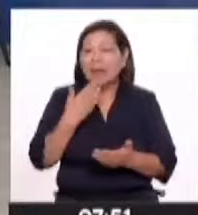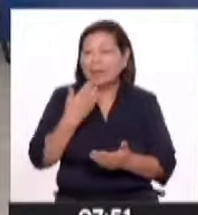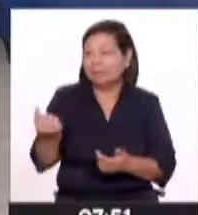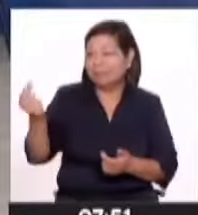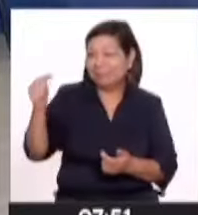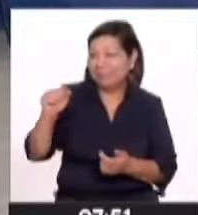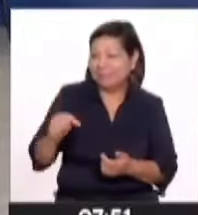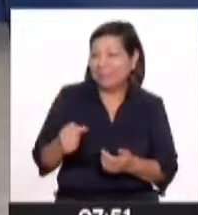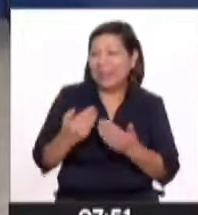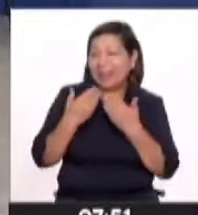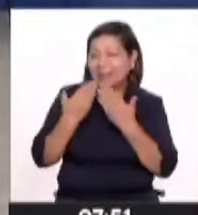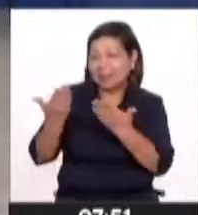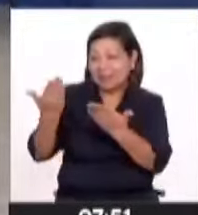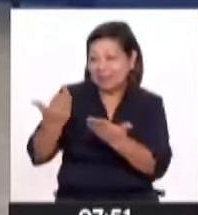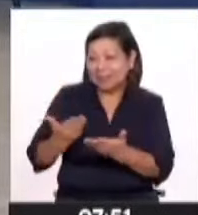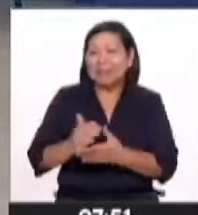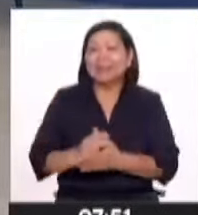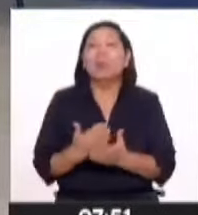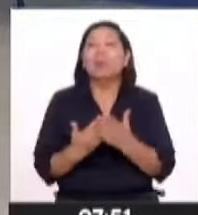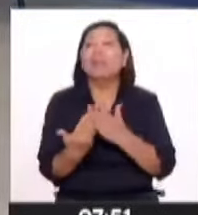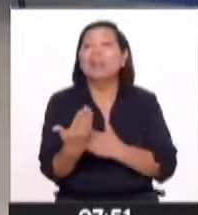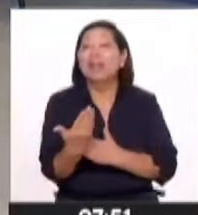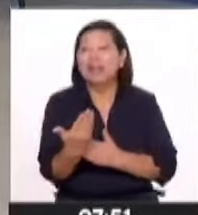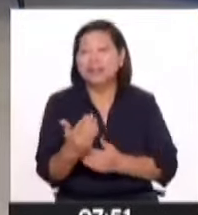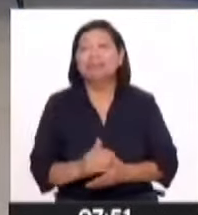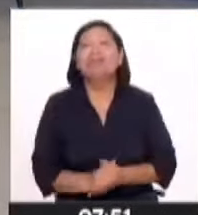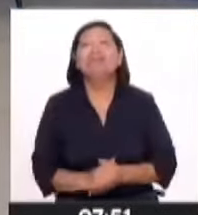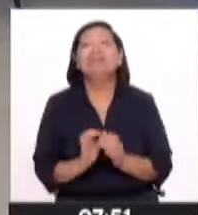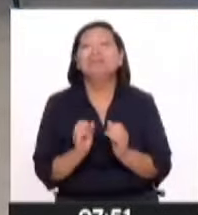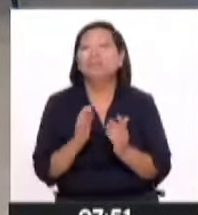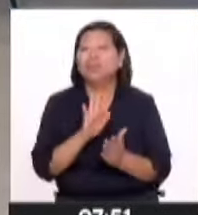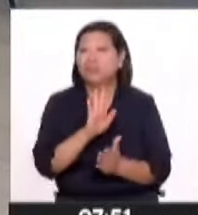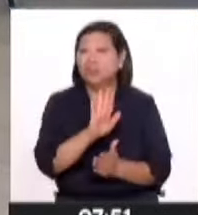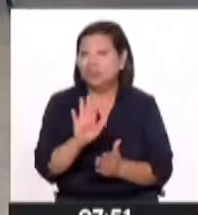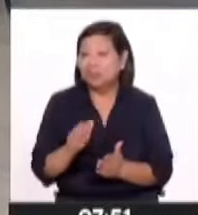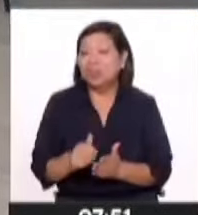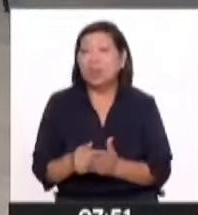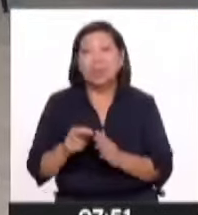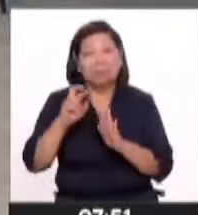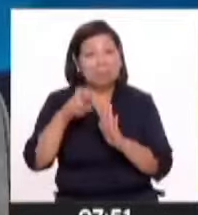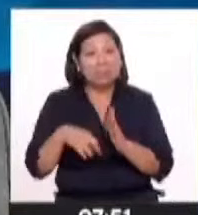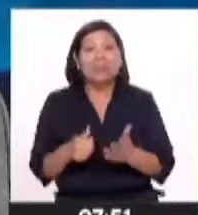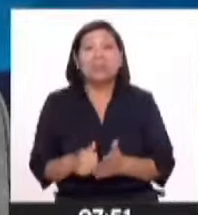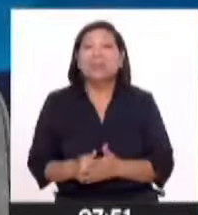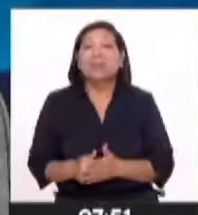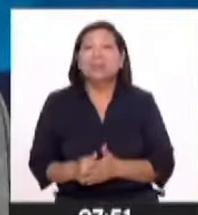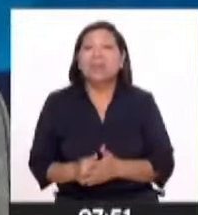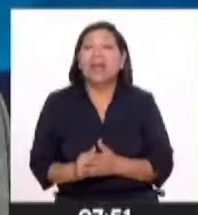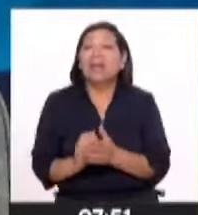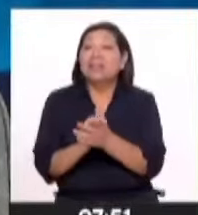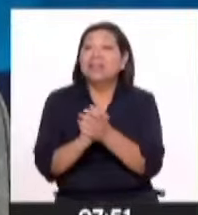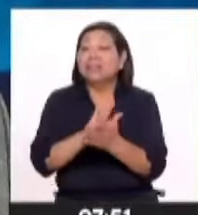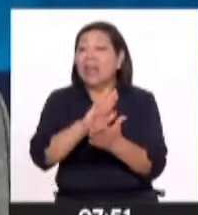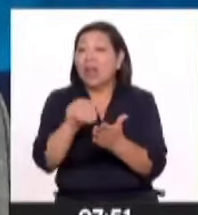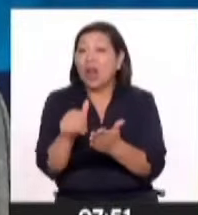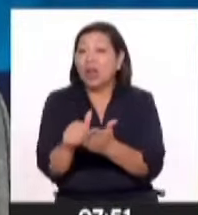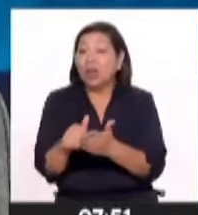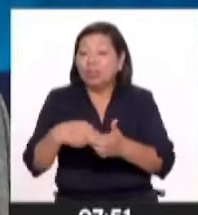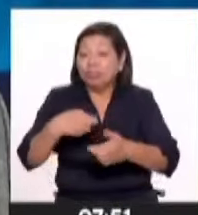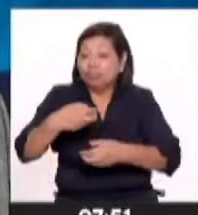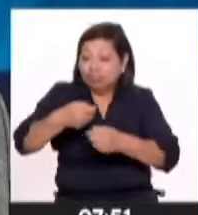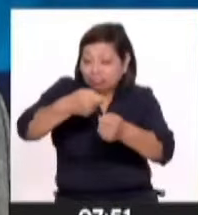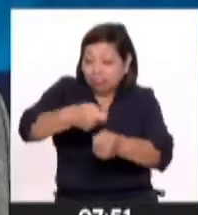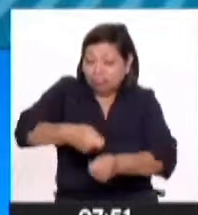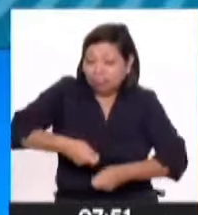por acompañarnos. Bienvenido. Muy buenos días, Jennifer, y a través de tu programa hacer un cordial saludo a todos los productores a nivel